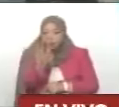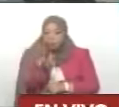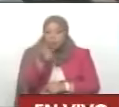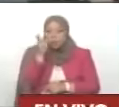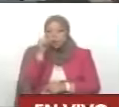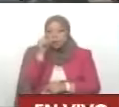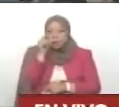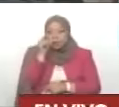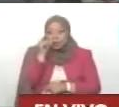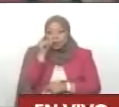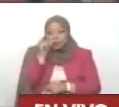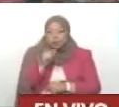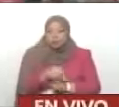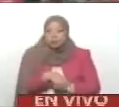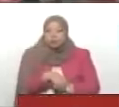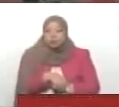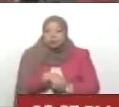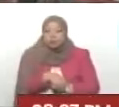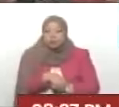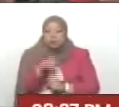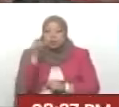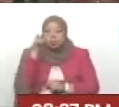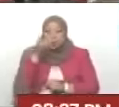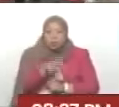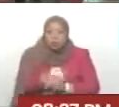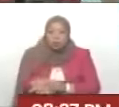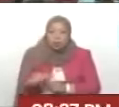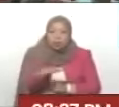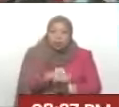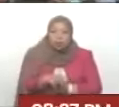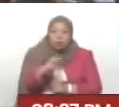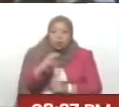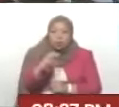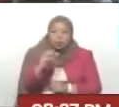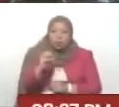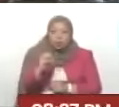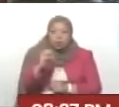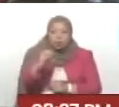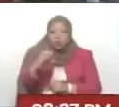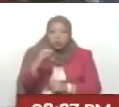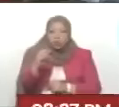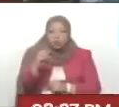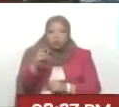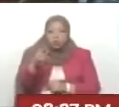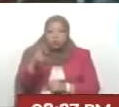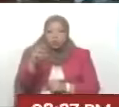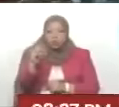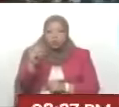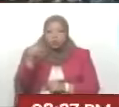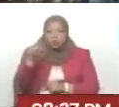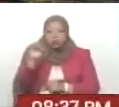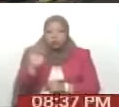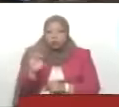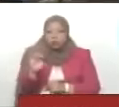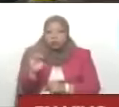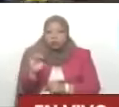invitados de Cocorote, está Omaira, Omaira de Cocorote.